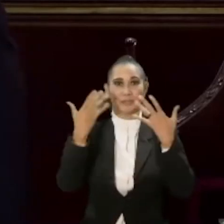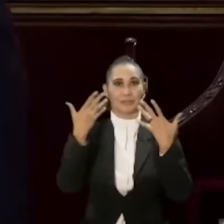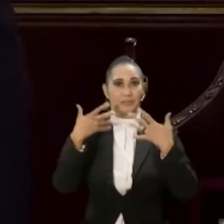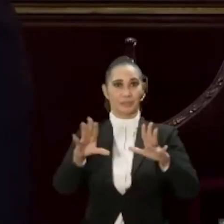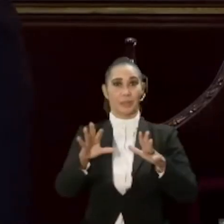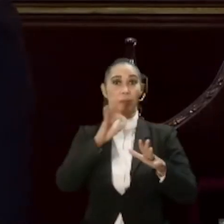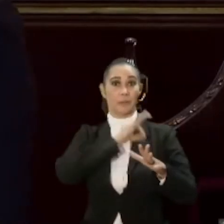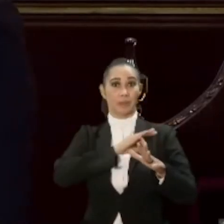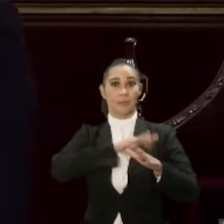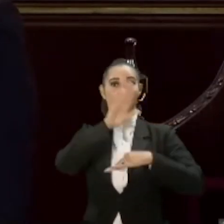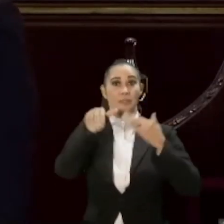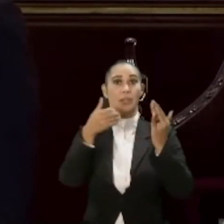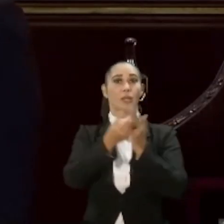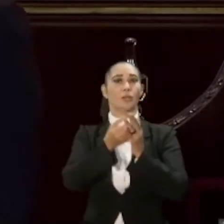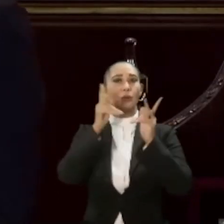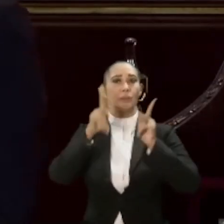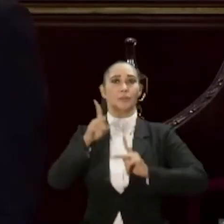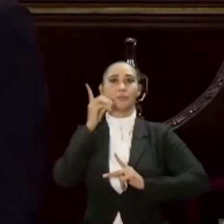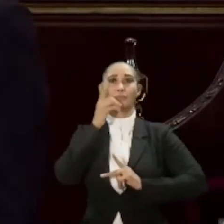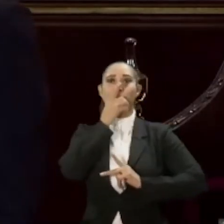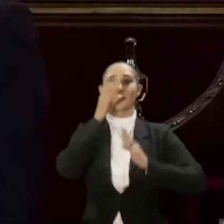para beneficiar a los dominicanos.